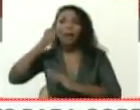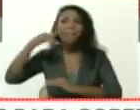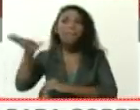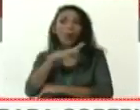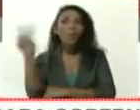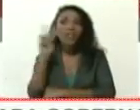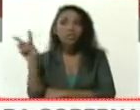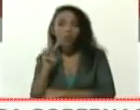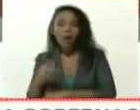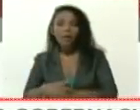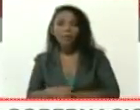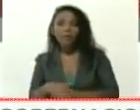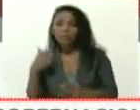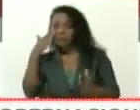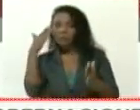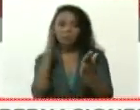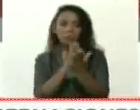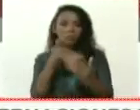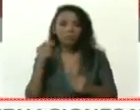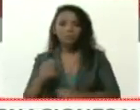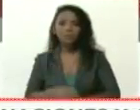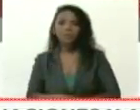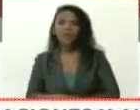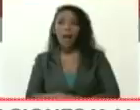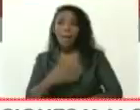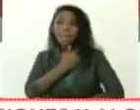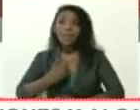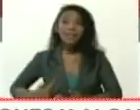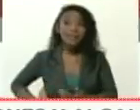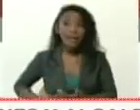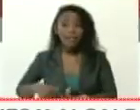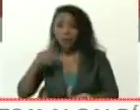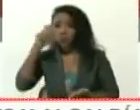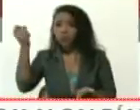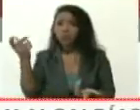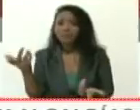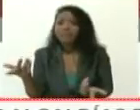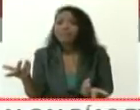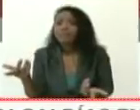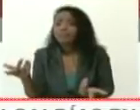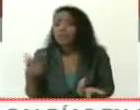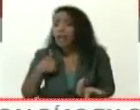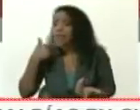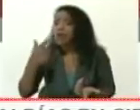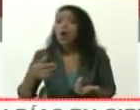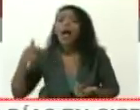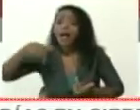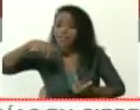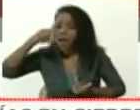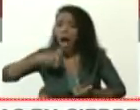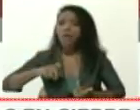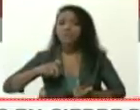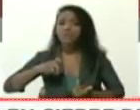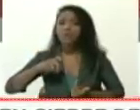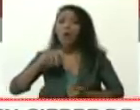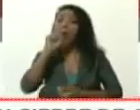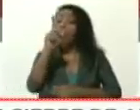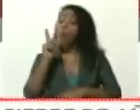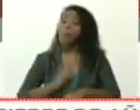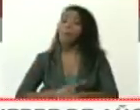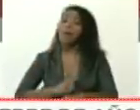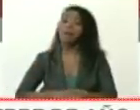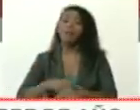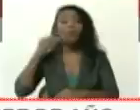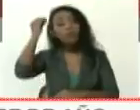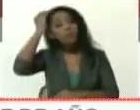venezolano, directamente. Y el presidente Maduro, además, como les digo, este año, pero en ningún momento,